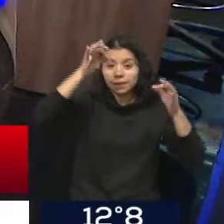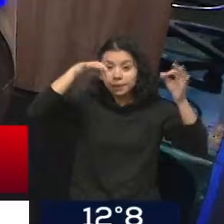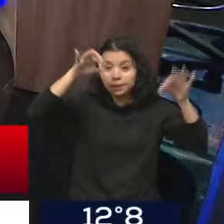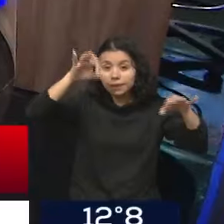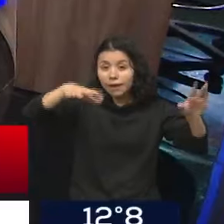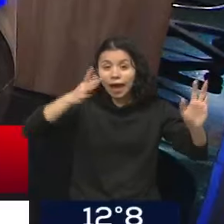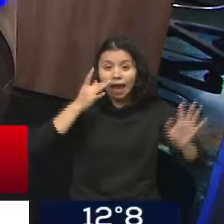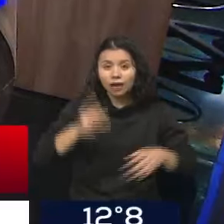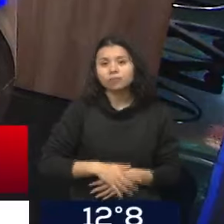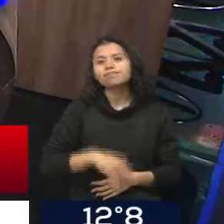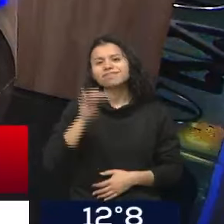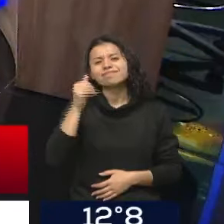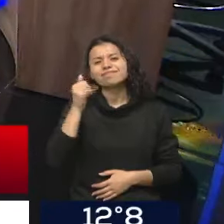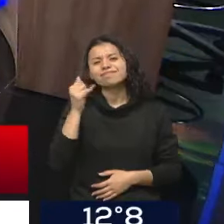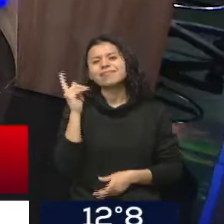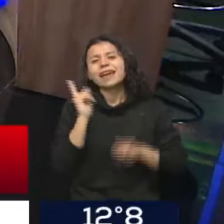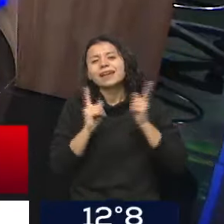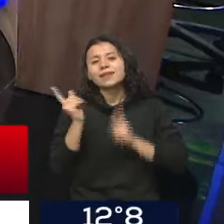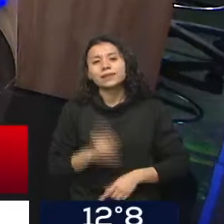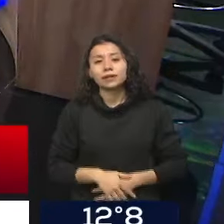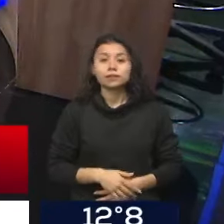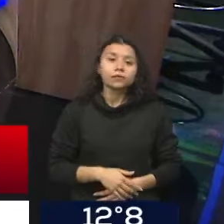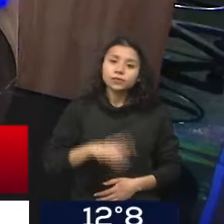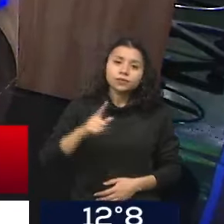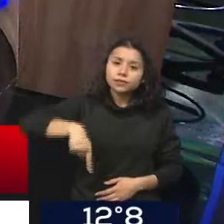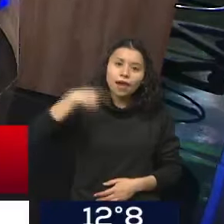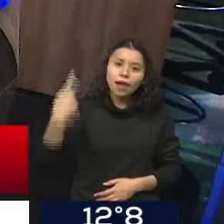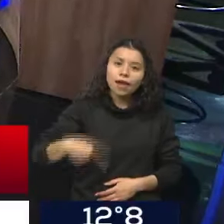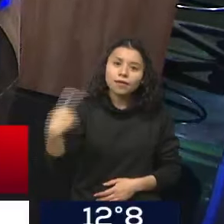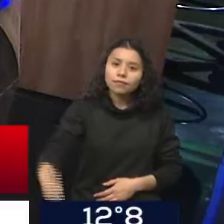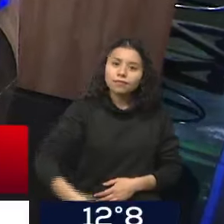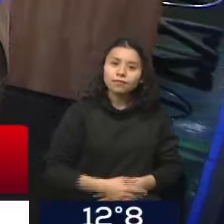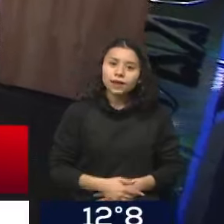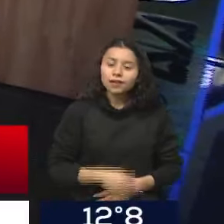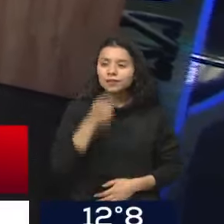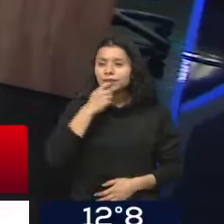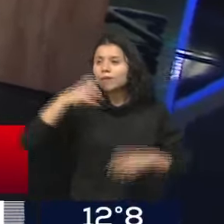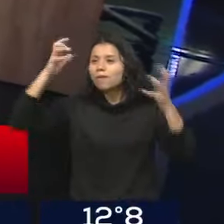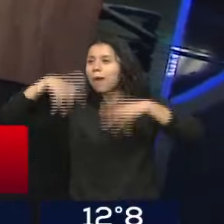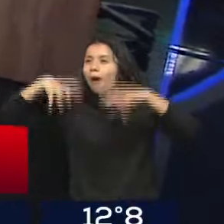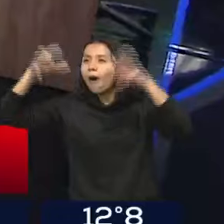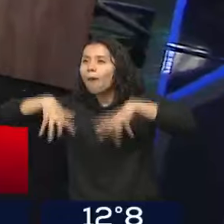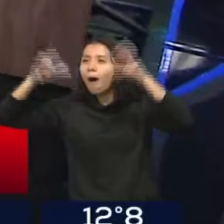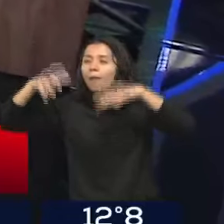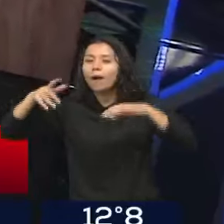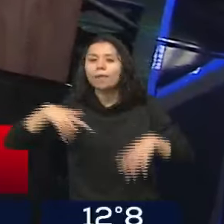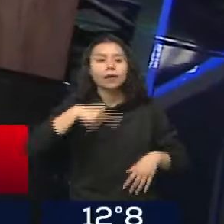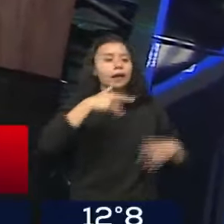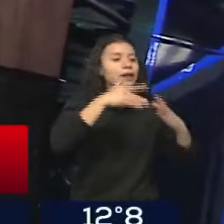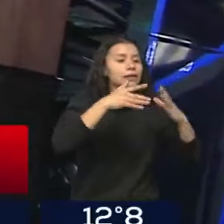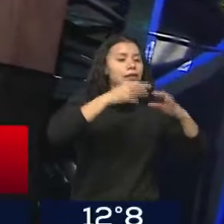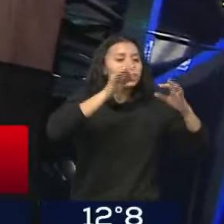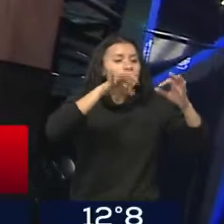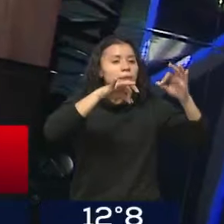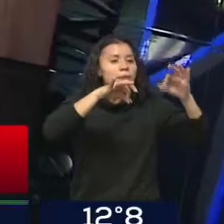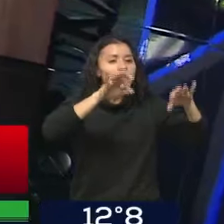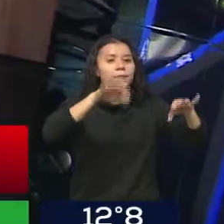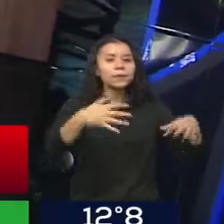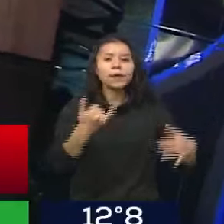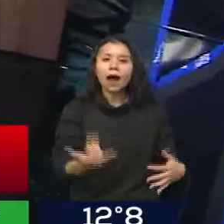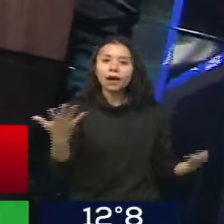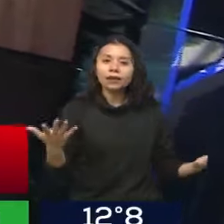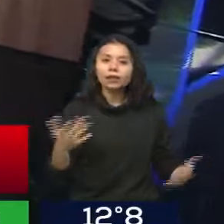Traviesa, ¿viste? Sí. Las goteras son traviesas. Aparecen cuando vienen estas tormentas. Sí. Más cuando venimos de sequías prolongadas. ¿Pero no te parece los ocho